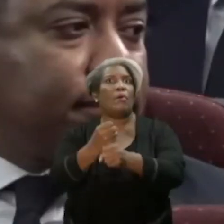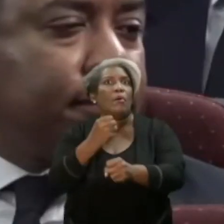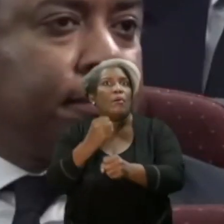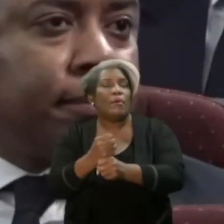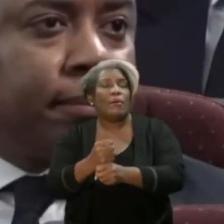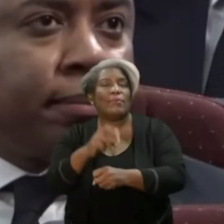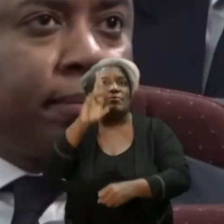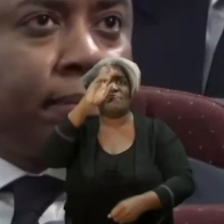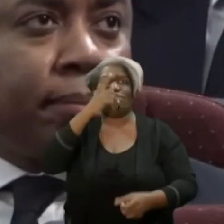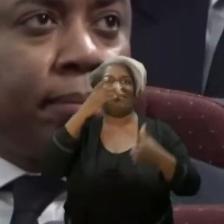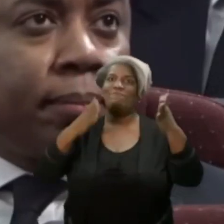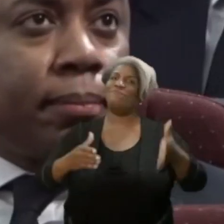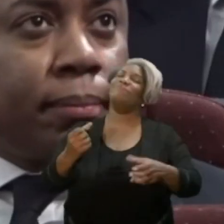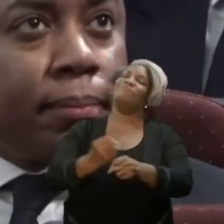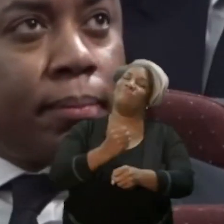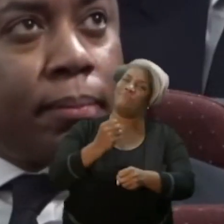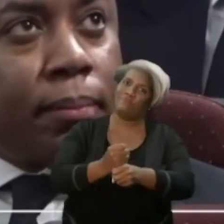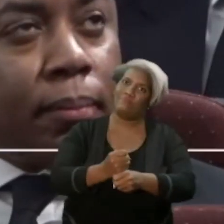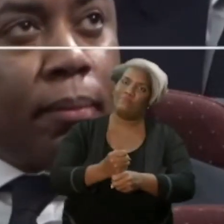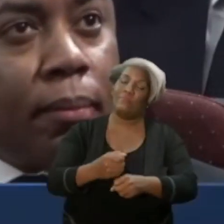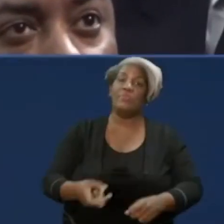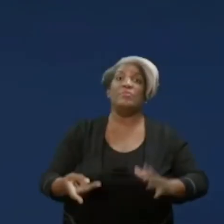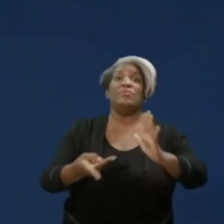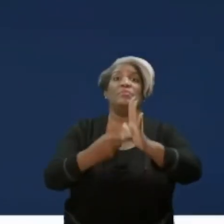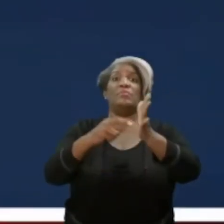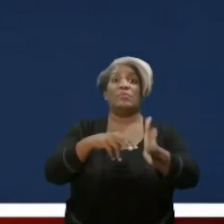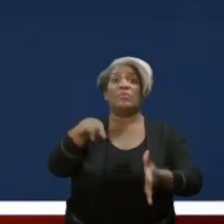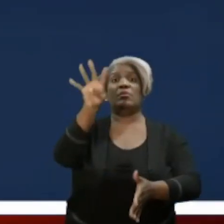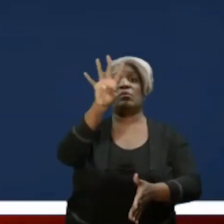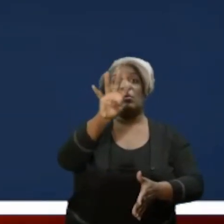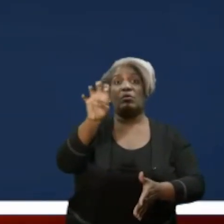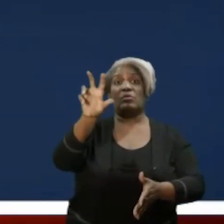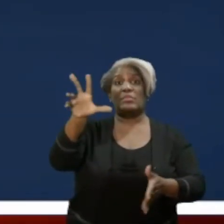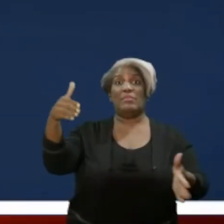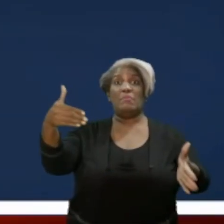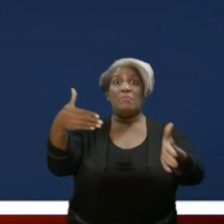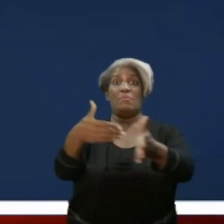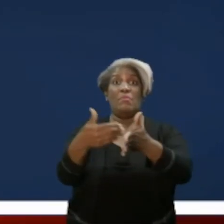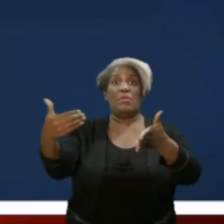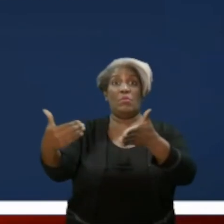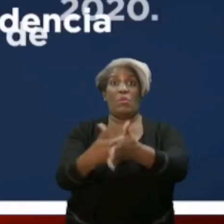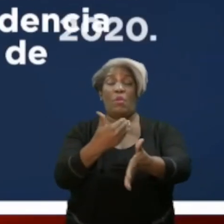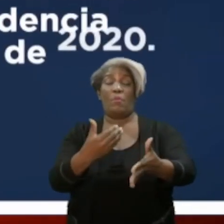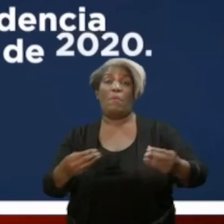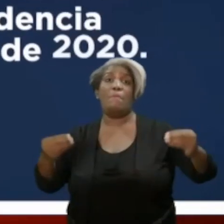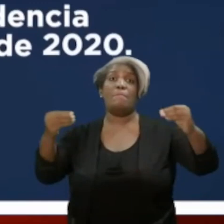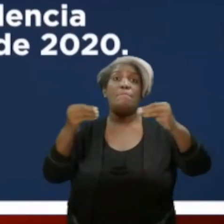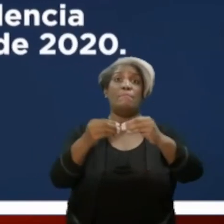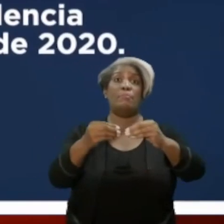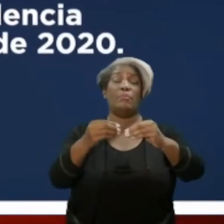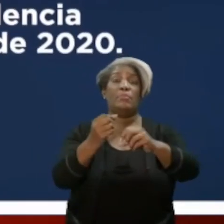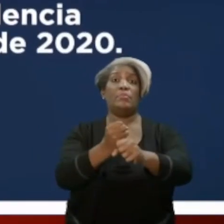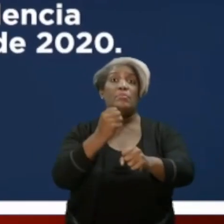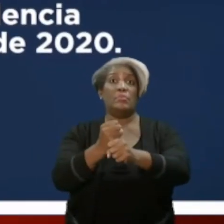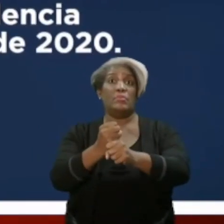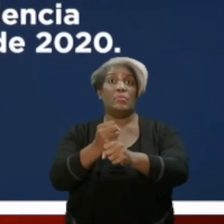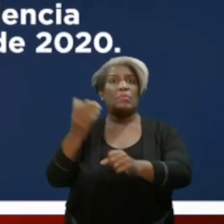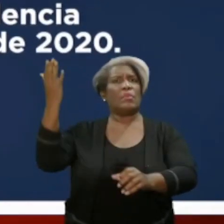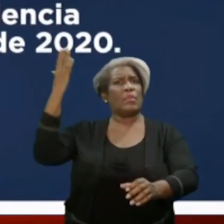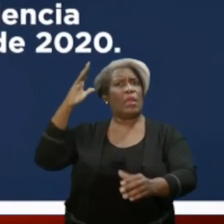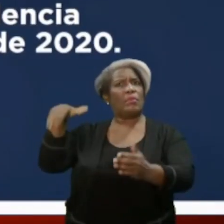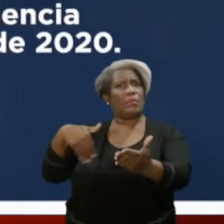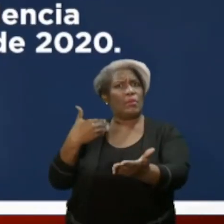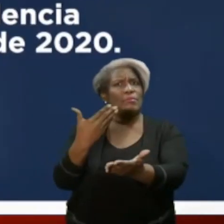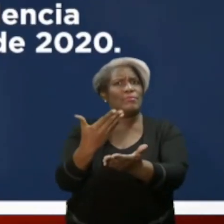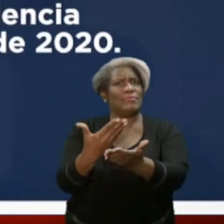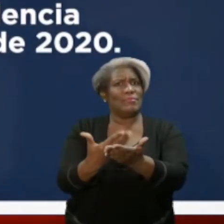Esto nos coloca con 403 mil empleos más que lo que encontramos cuando asumimos la presidencia en agosto de 2020